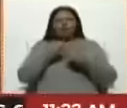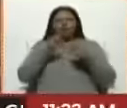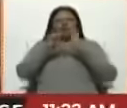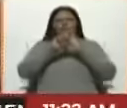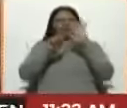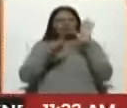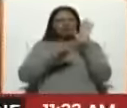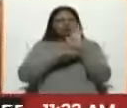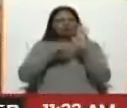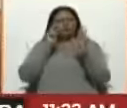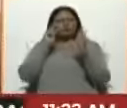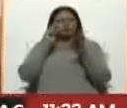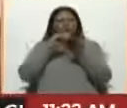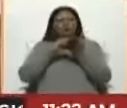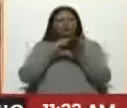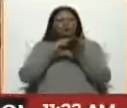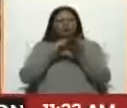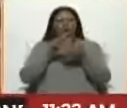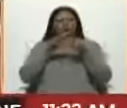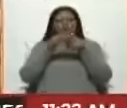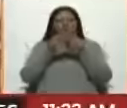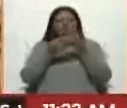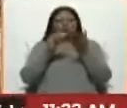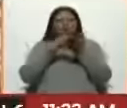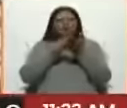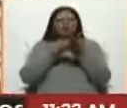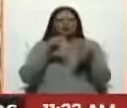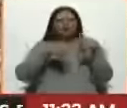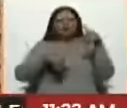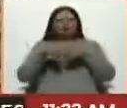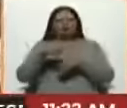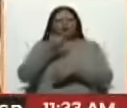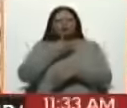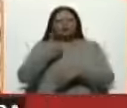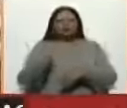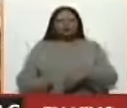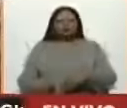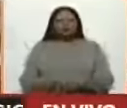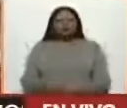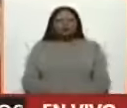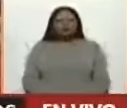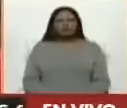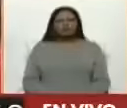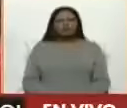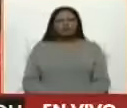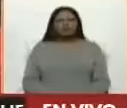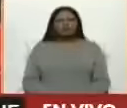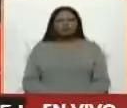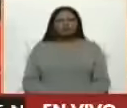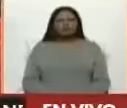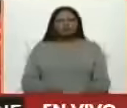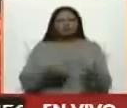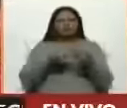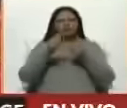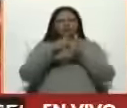Constitución establece laxos para convocar una elección presidencial. El entonces